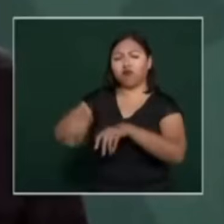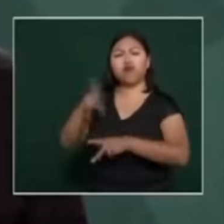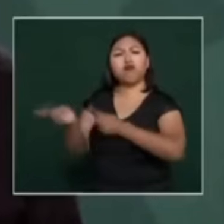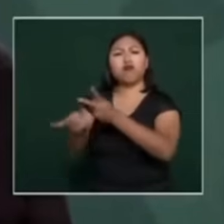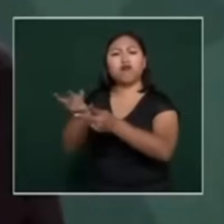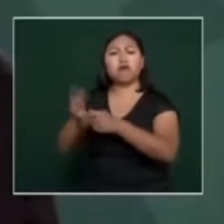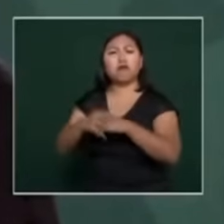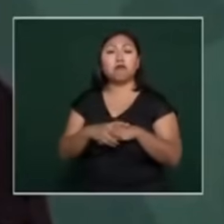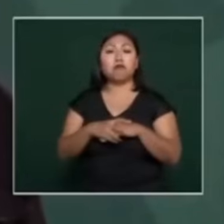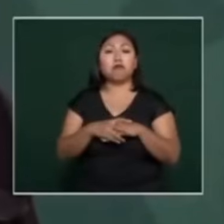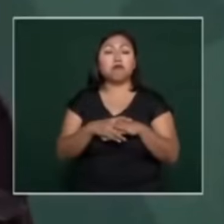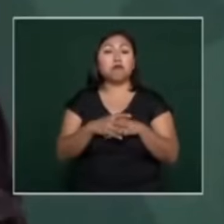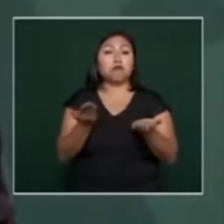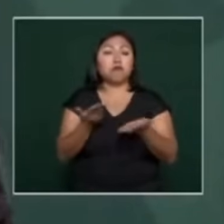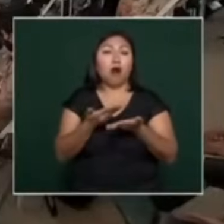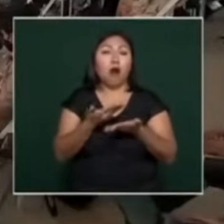y hay unos que